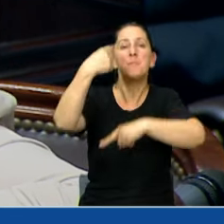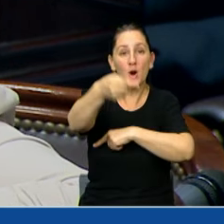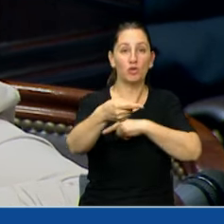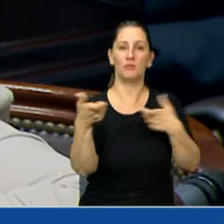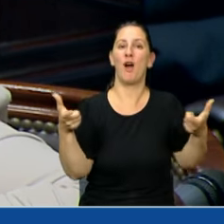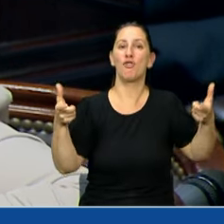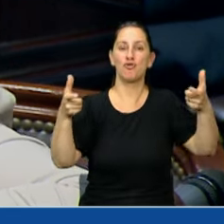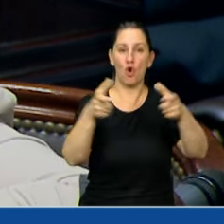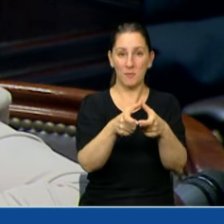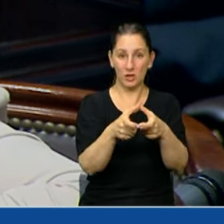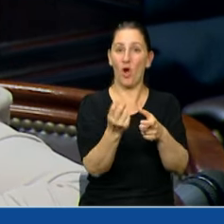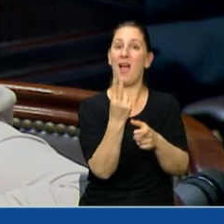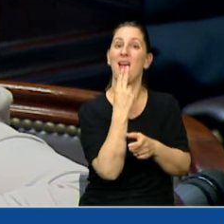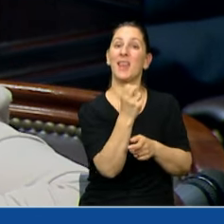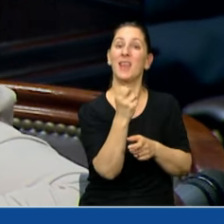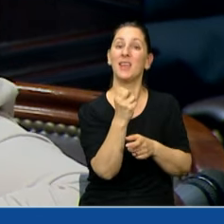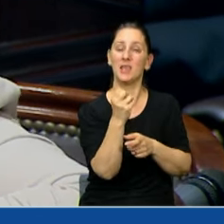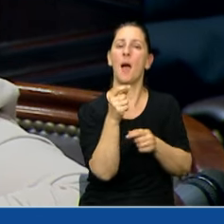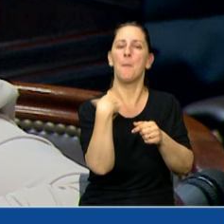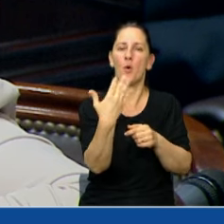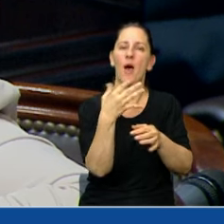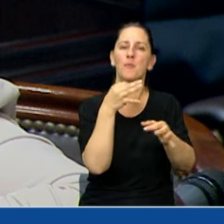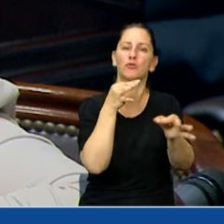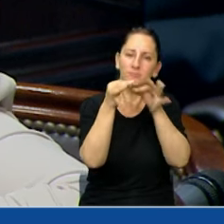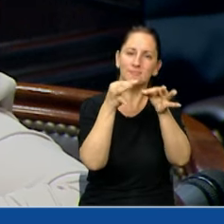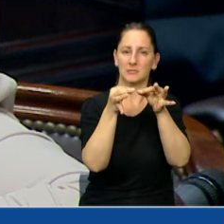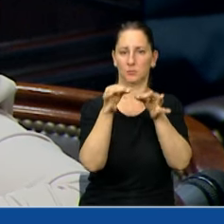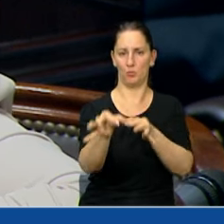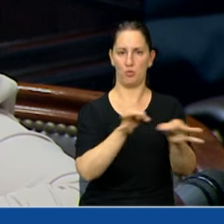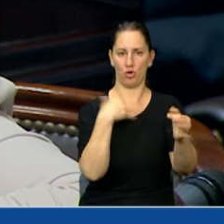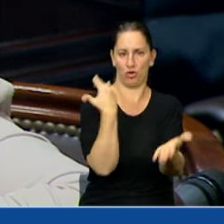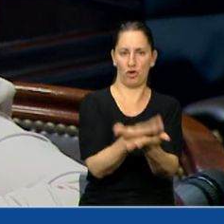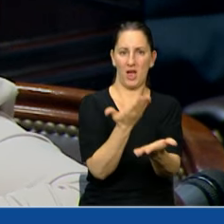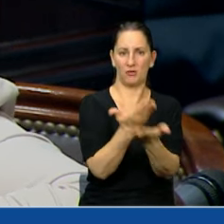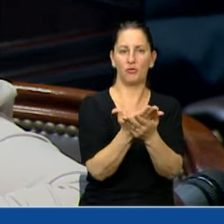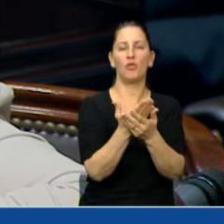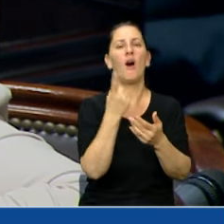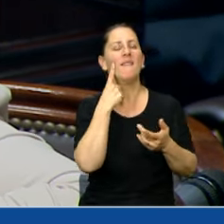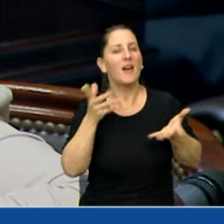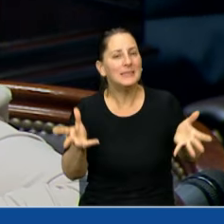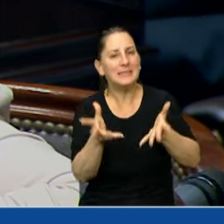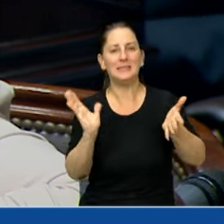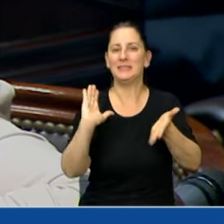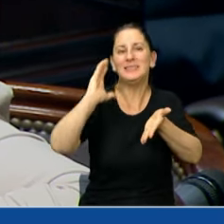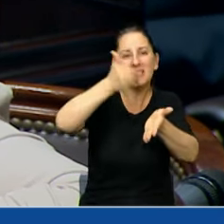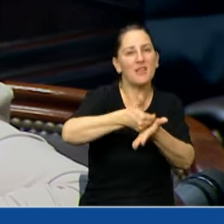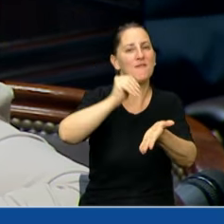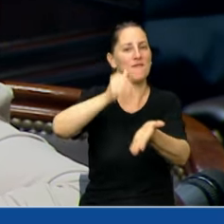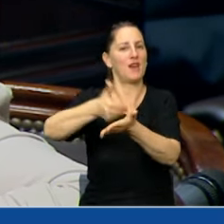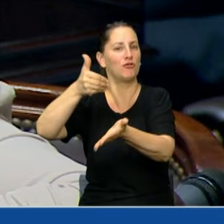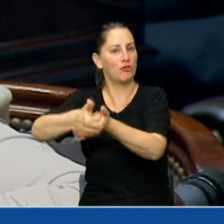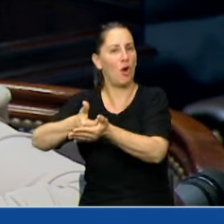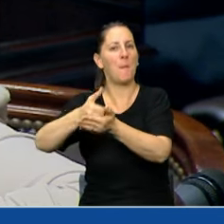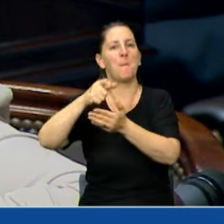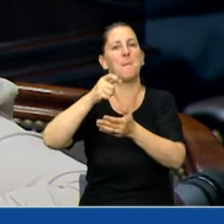comisión de energía se trate este proyecto tratando los incentivos las inversiones para